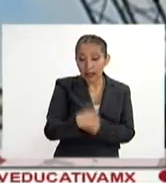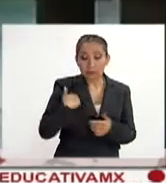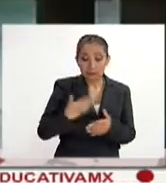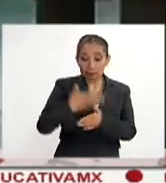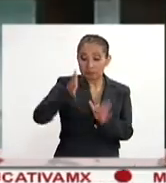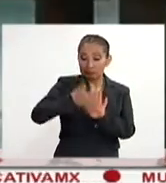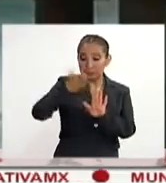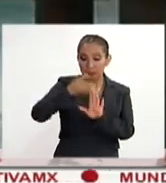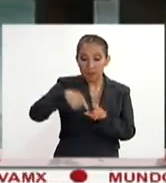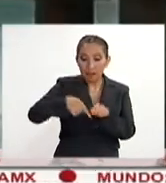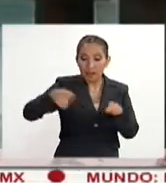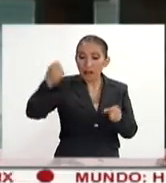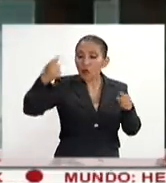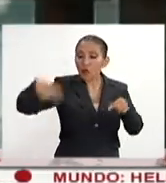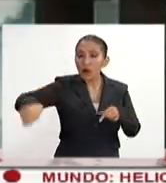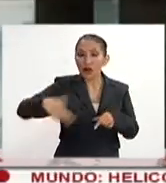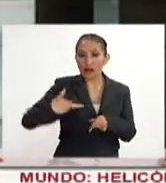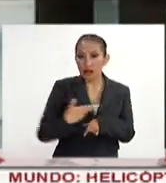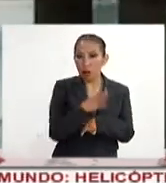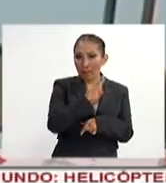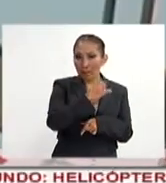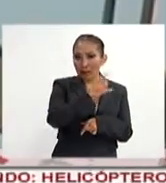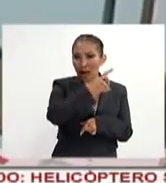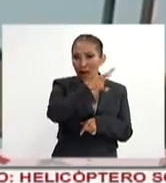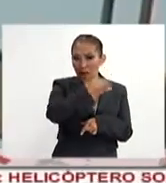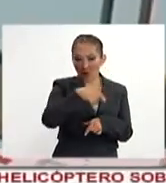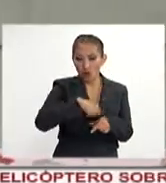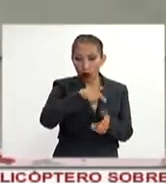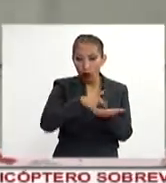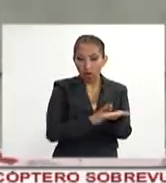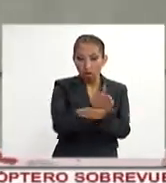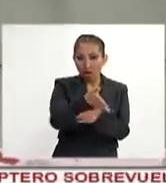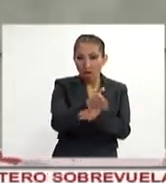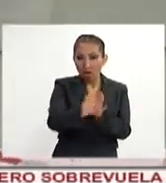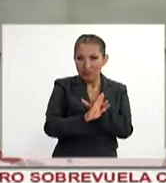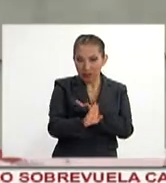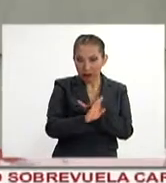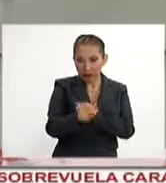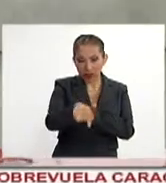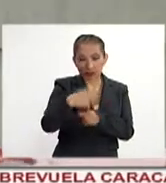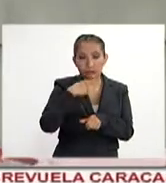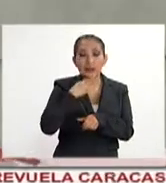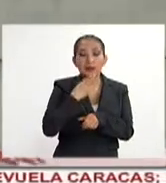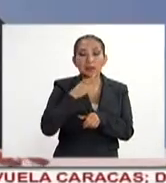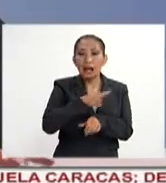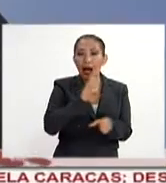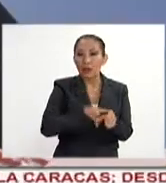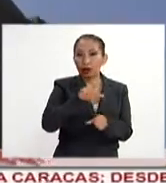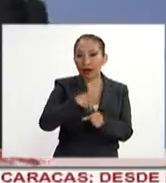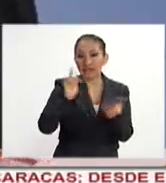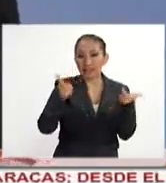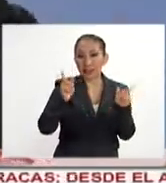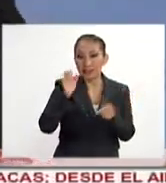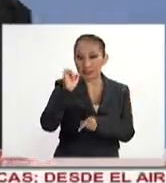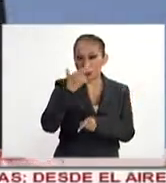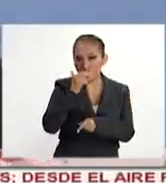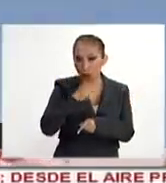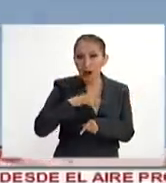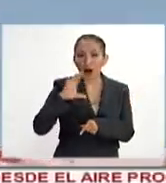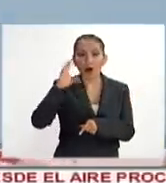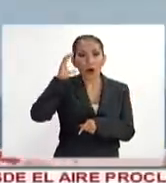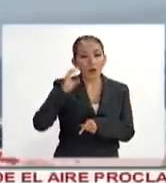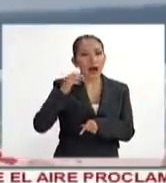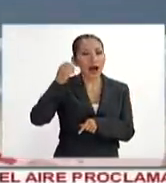muro no se va a construir en parte del Río Bravo, uno de los mayores puntos de cruce de inmigrantes que sirve de frontera natural entre Texas y Chihuahua,